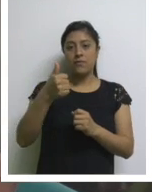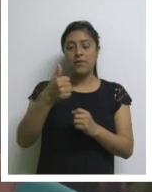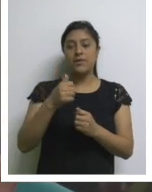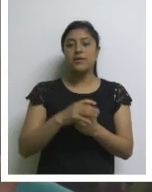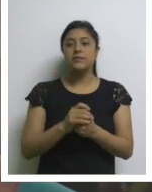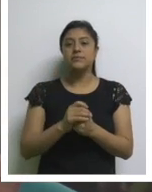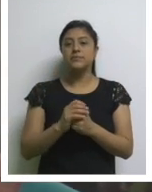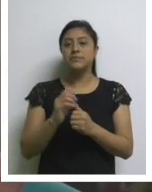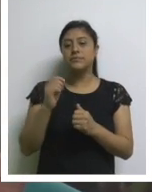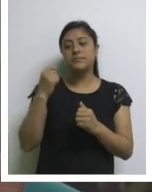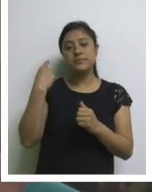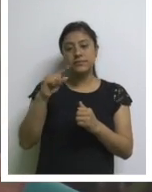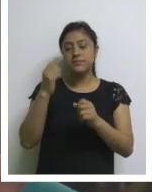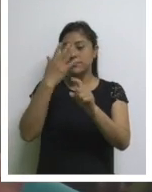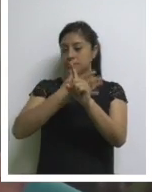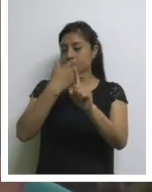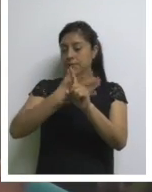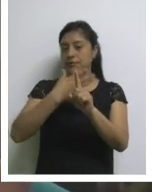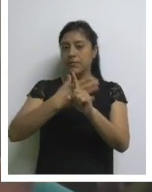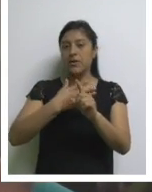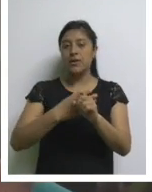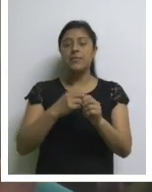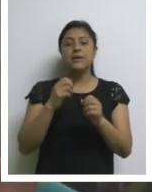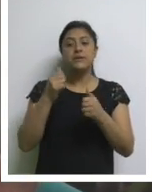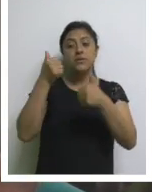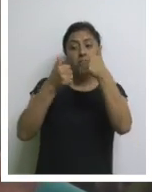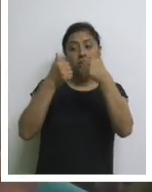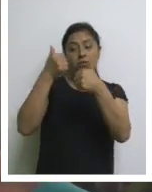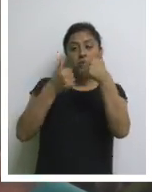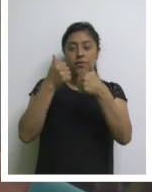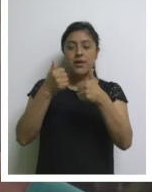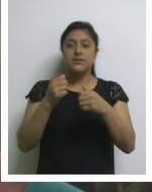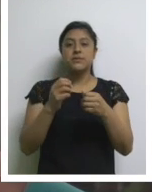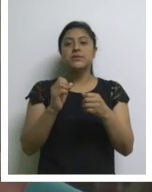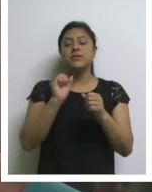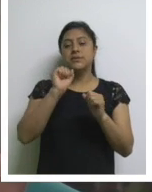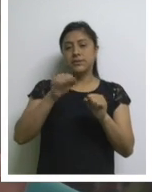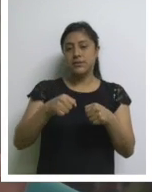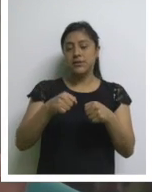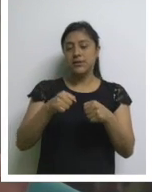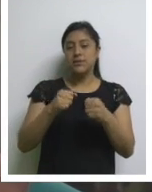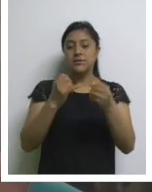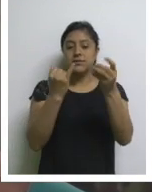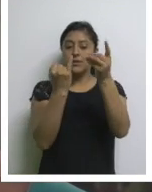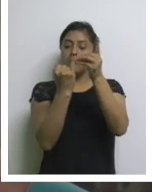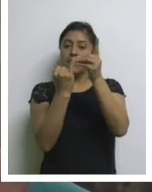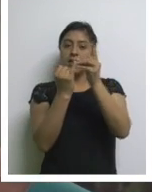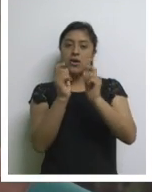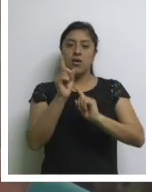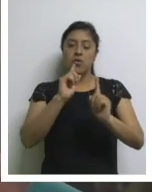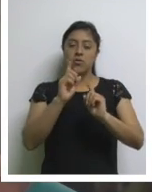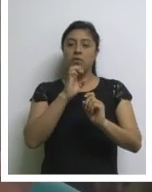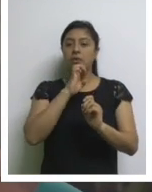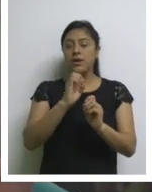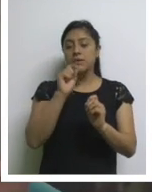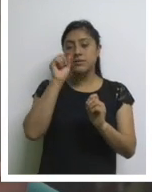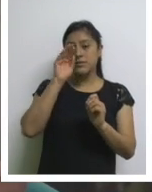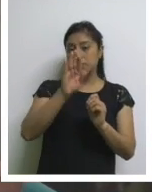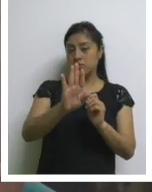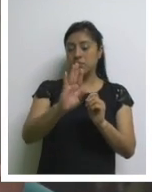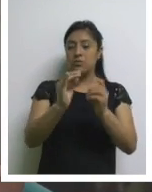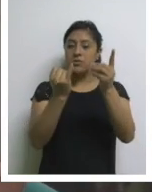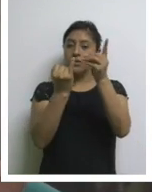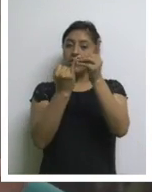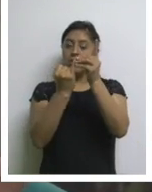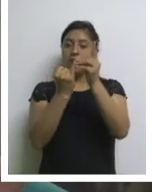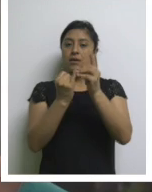algo y te pide tu DPI. Entonces realmente van a dudar en que si es tu DPI o no es tu DPI. Entonces, para